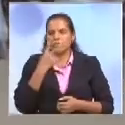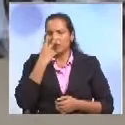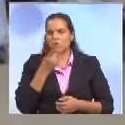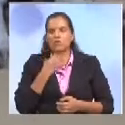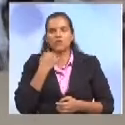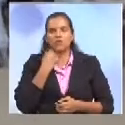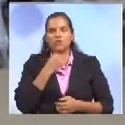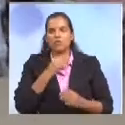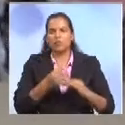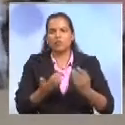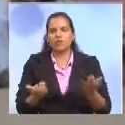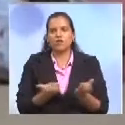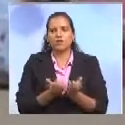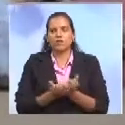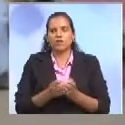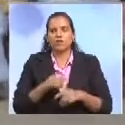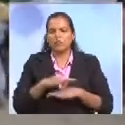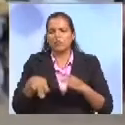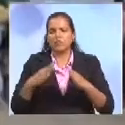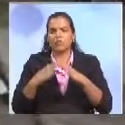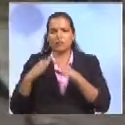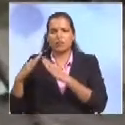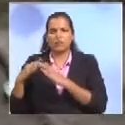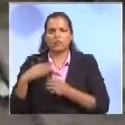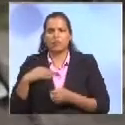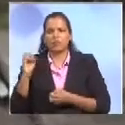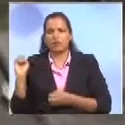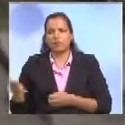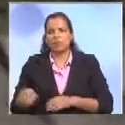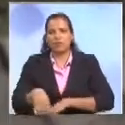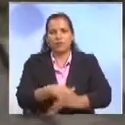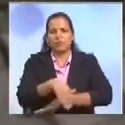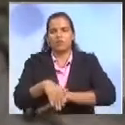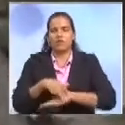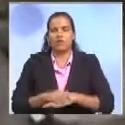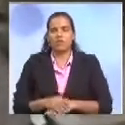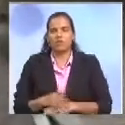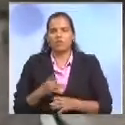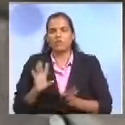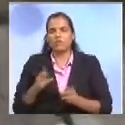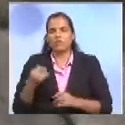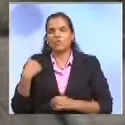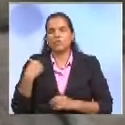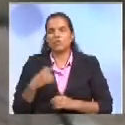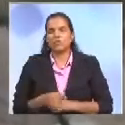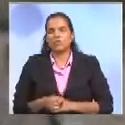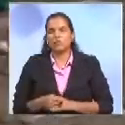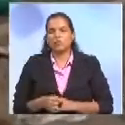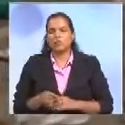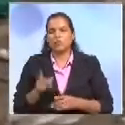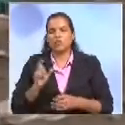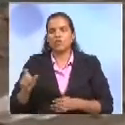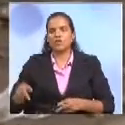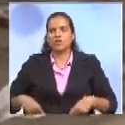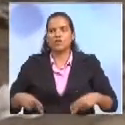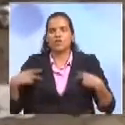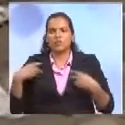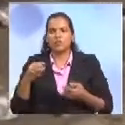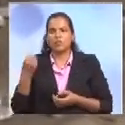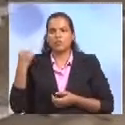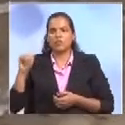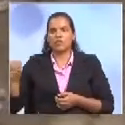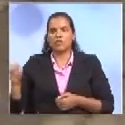Recoger la basura de cada una de sus viviendas y tirarla a las calles fue la única opción que encontraron habitantes del cantón